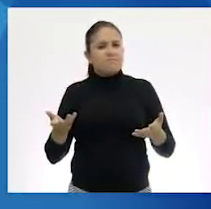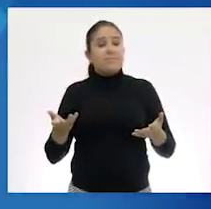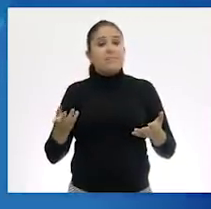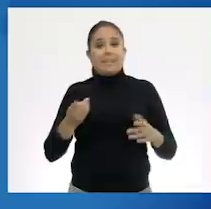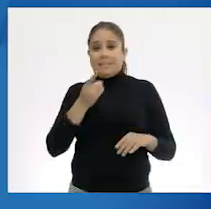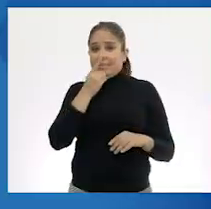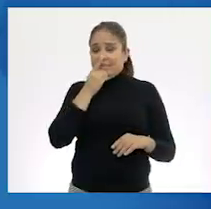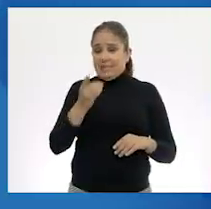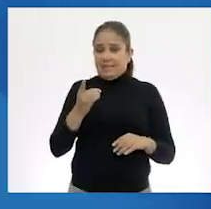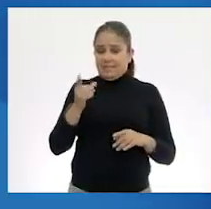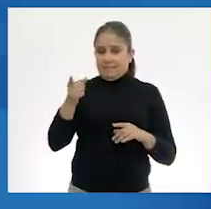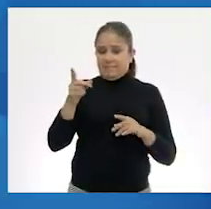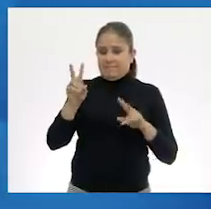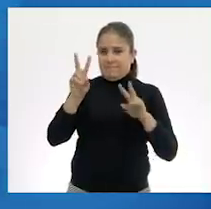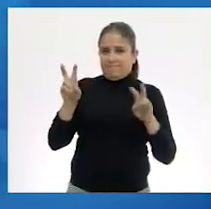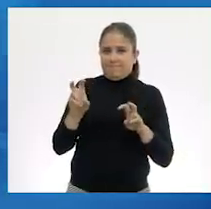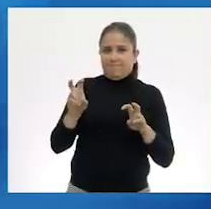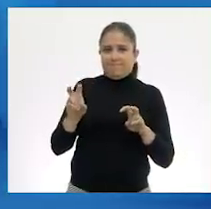Dice,